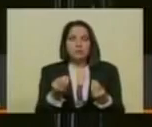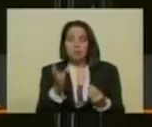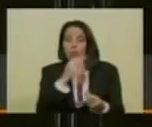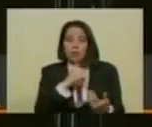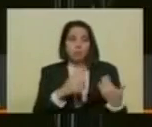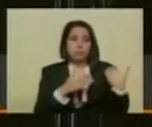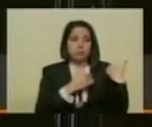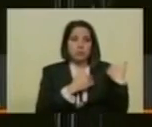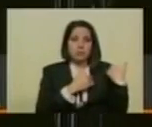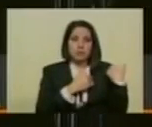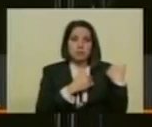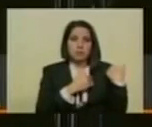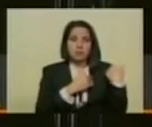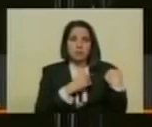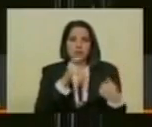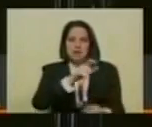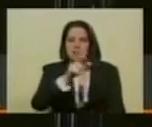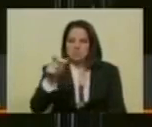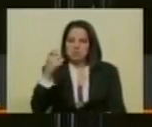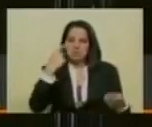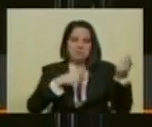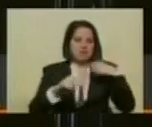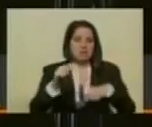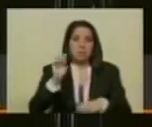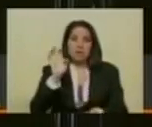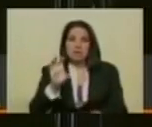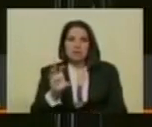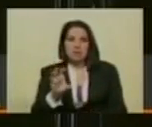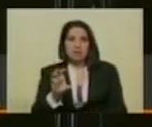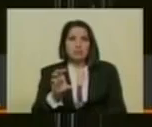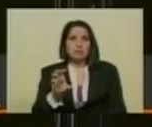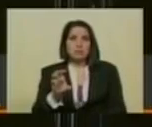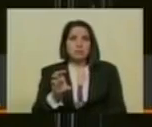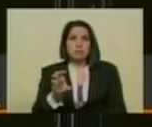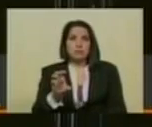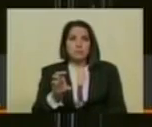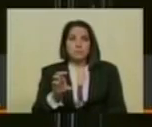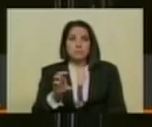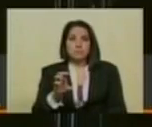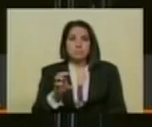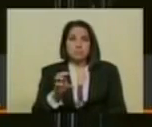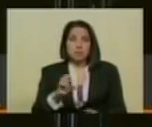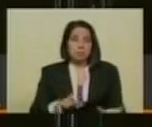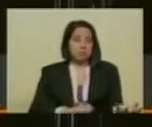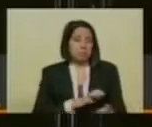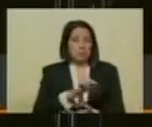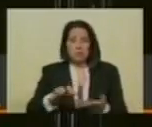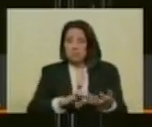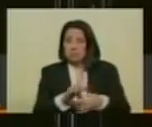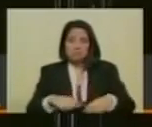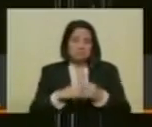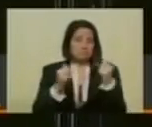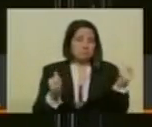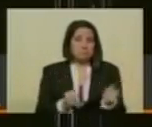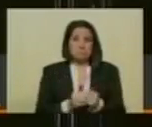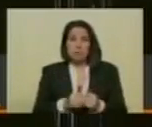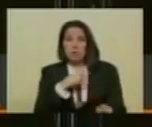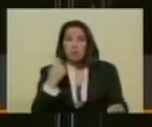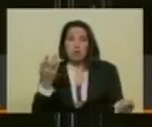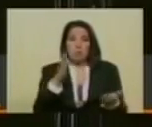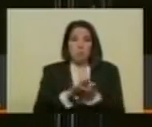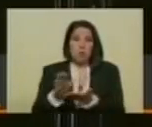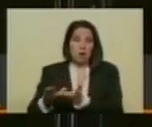irresponsables, por estos vendepatrias, a una situación imparable de violencia, de muerte,